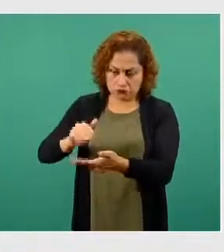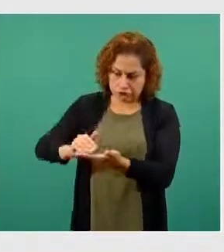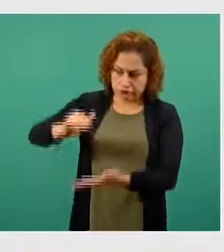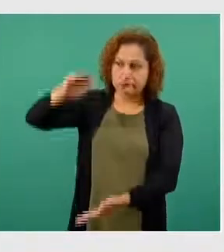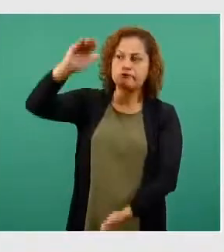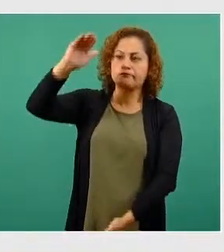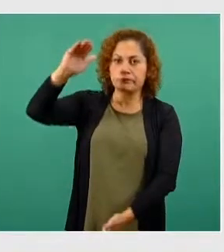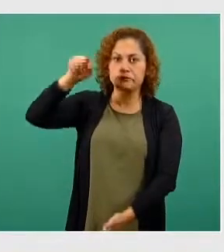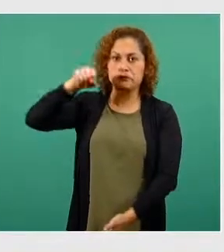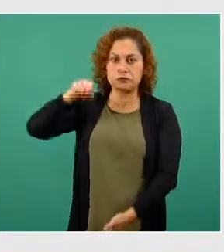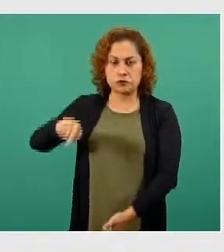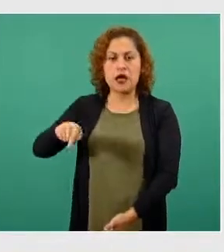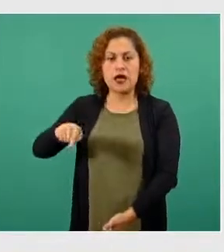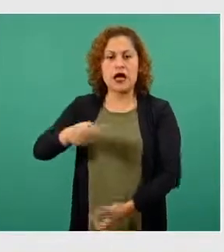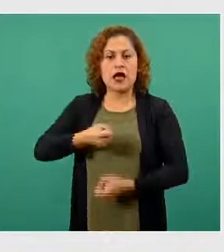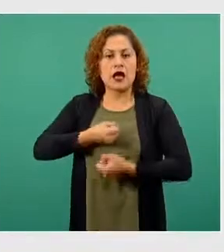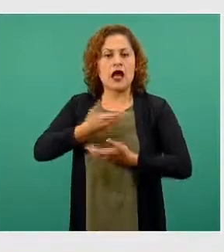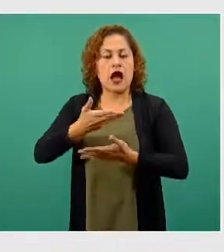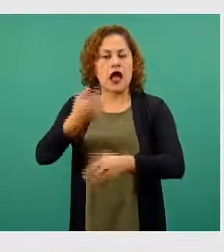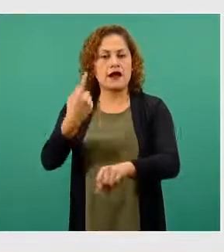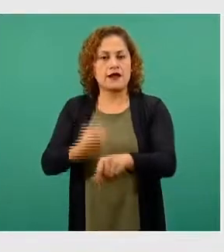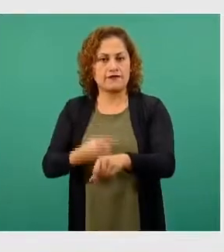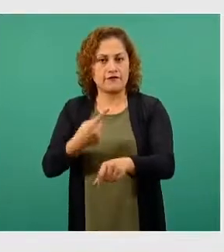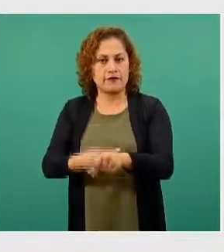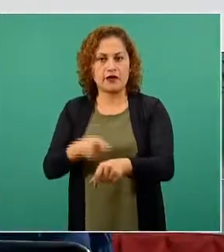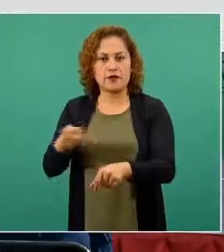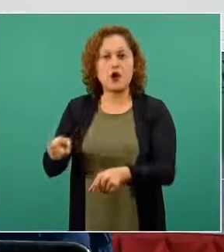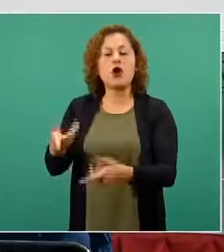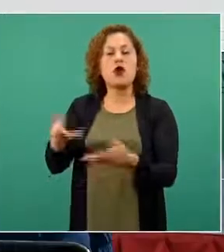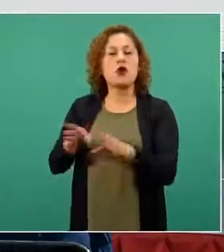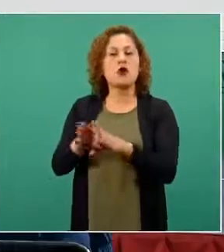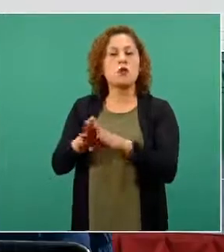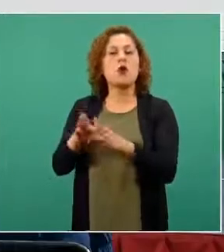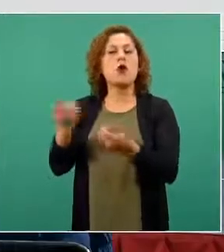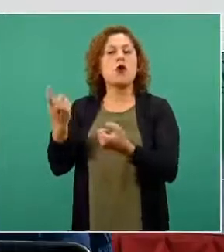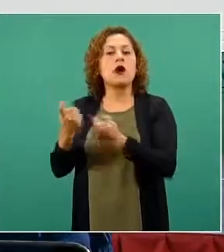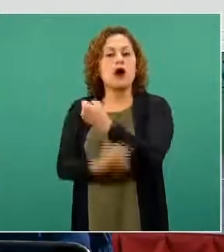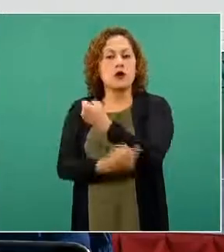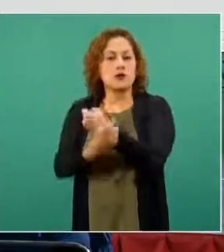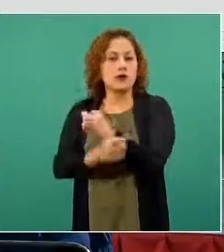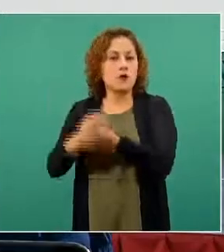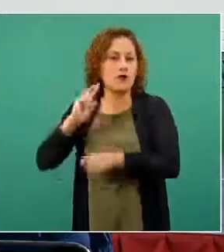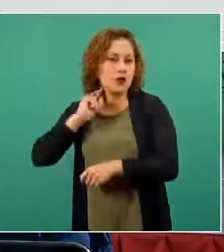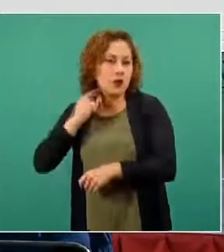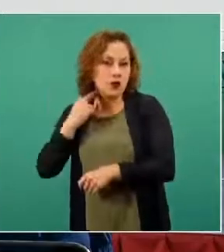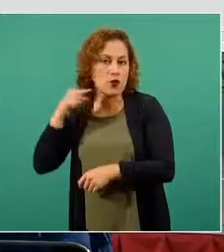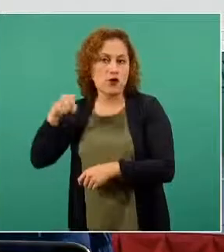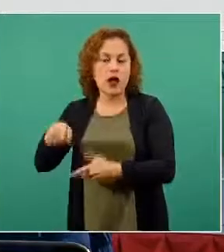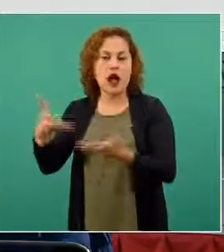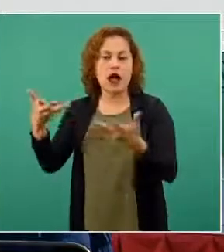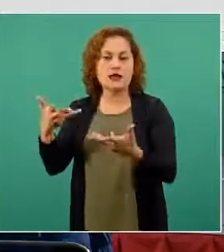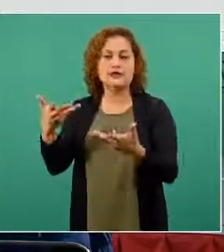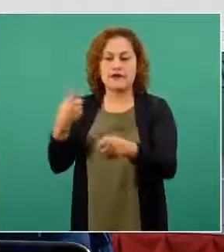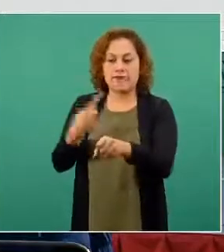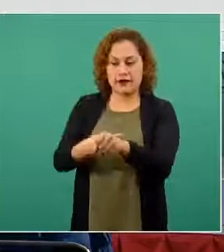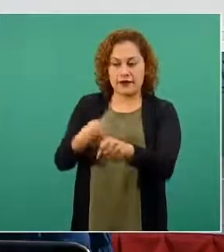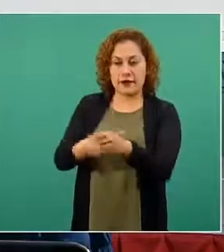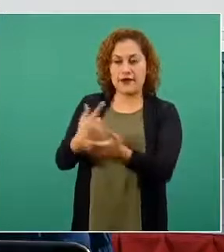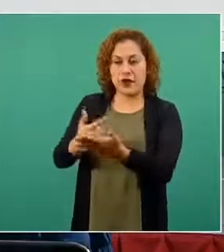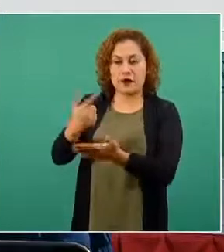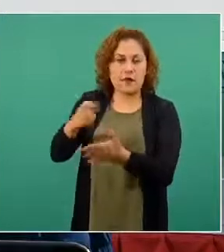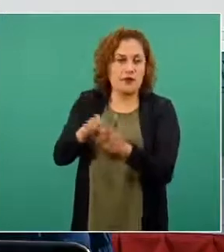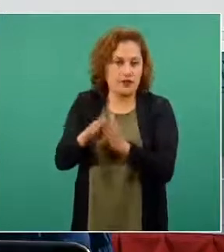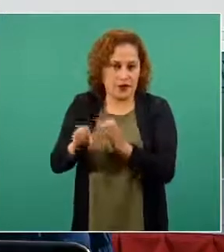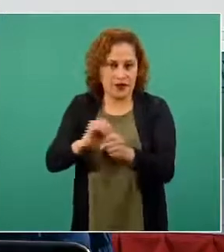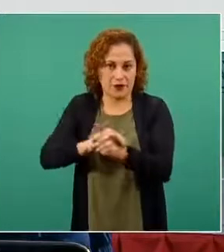enfermedad, simular una enfermedad grave, en este caso una enfermedad por COVID-19, y en donde esto nos